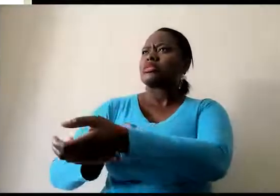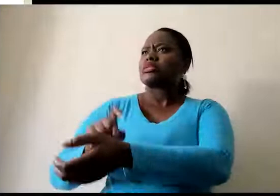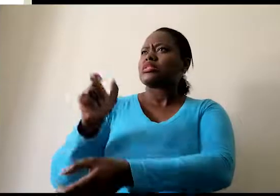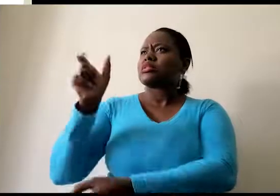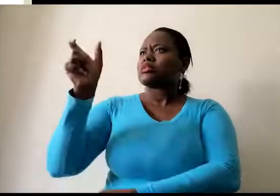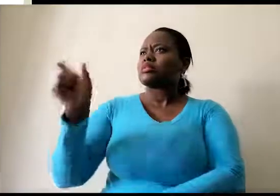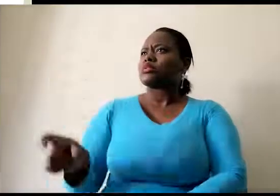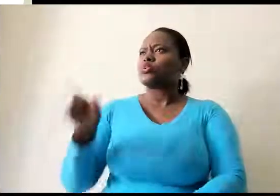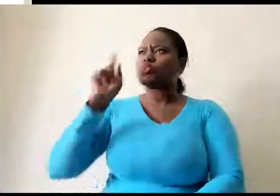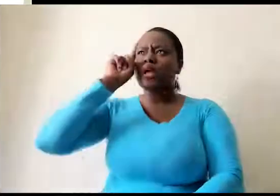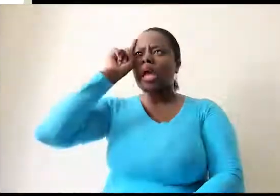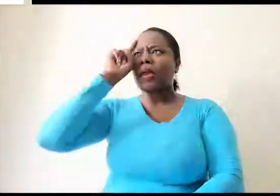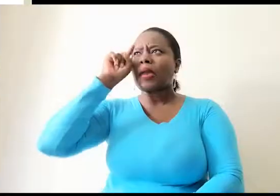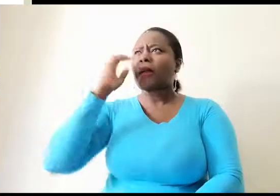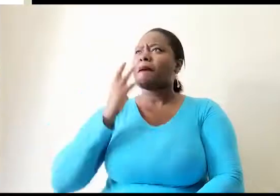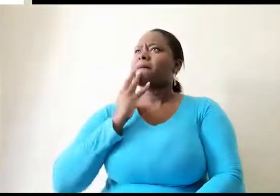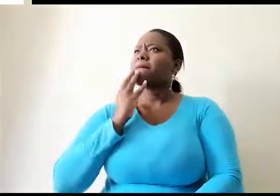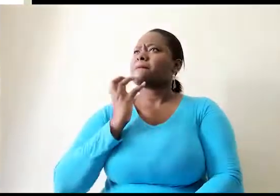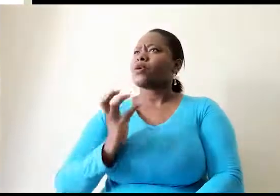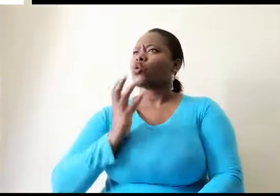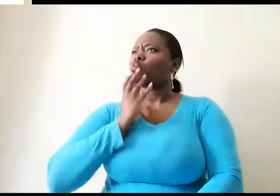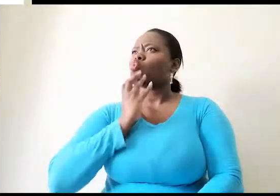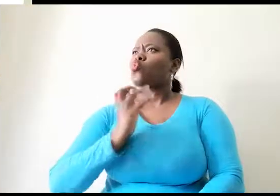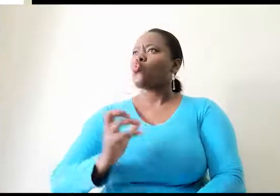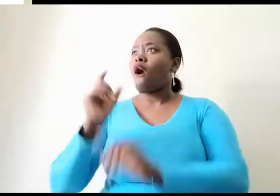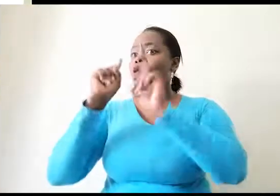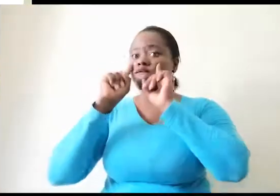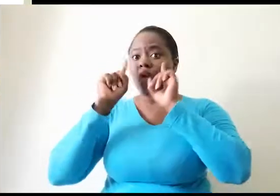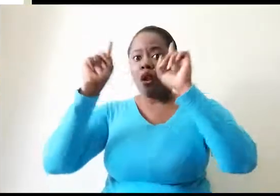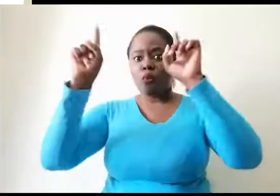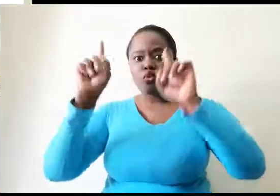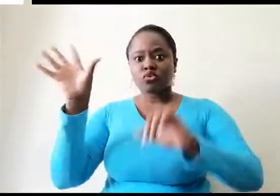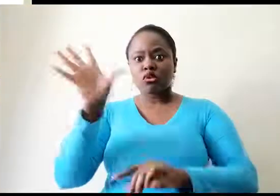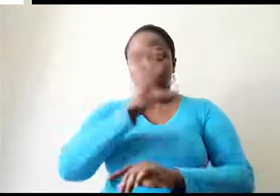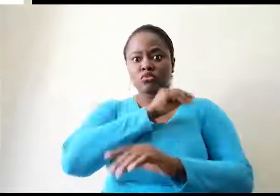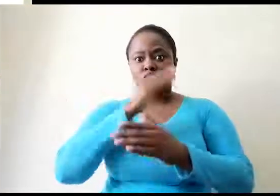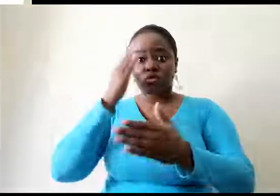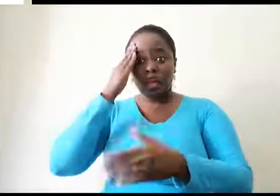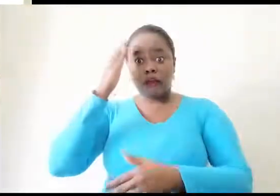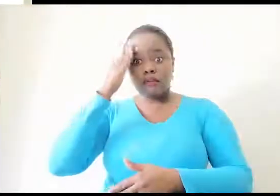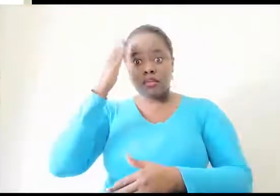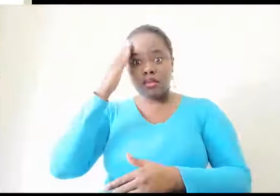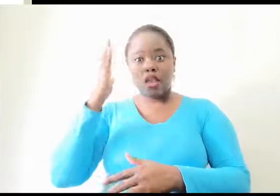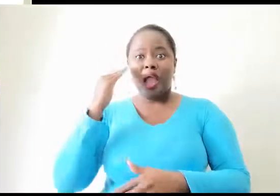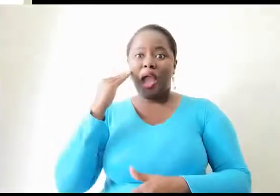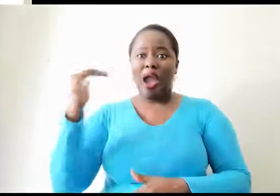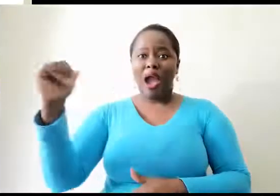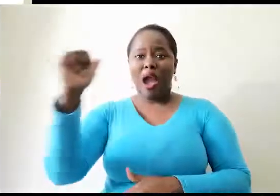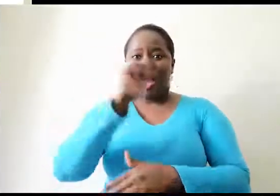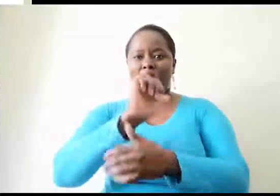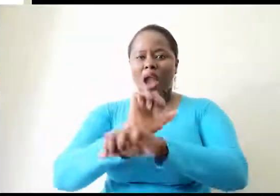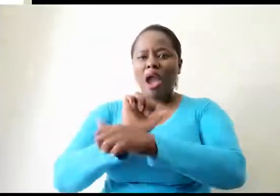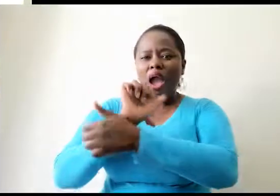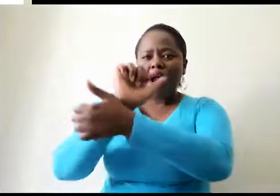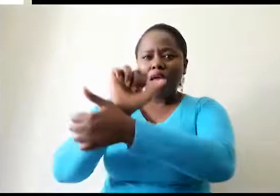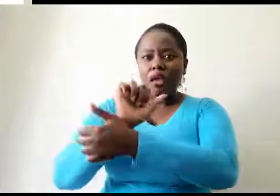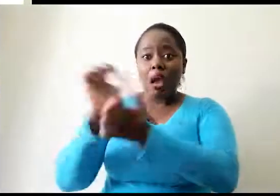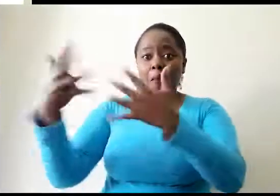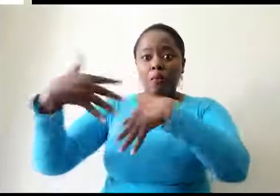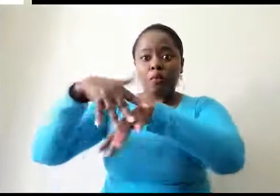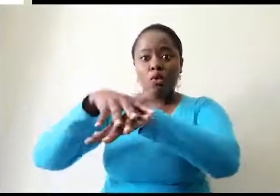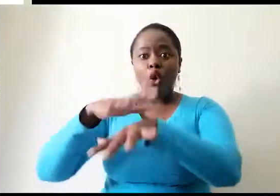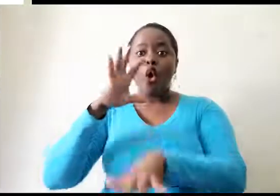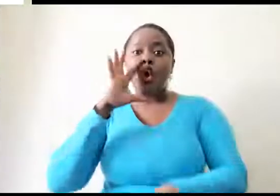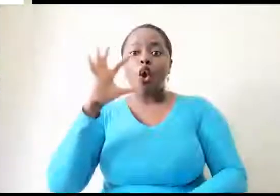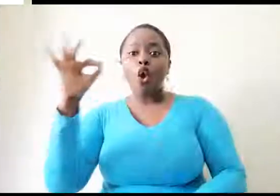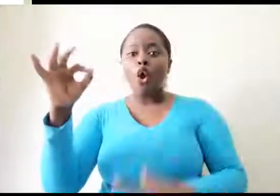de Epicuro. La escuela se hizo famosa por la participación de mujeres y esclavos, es decir, era